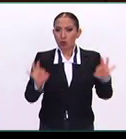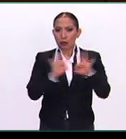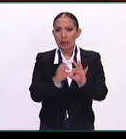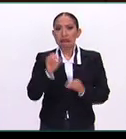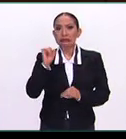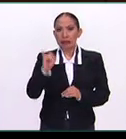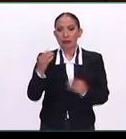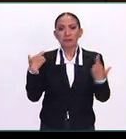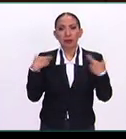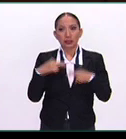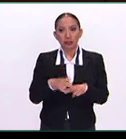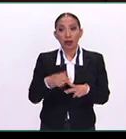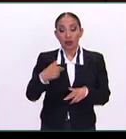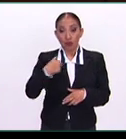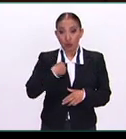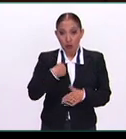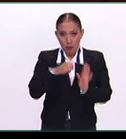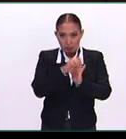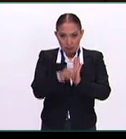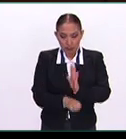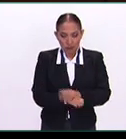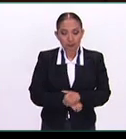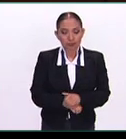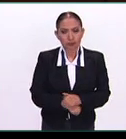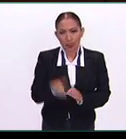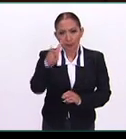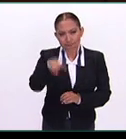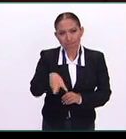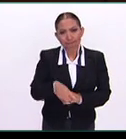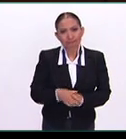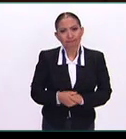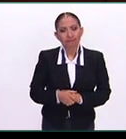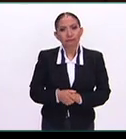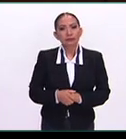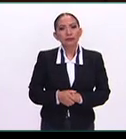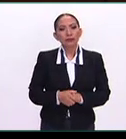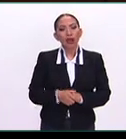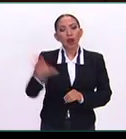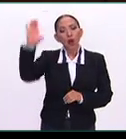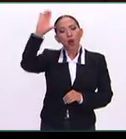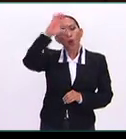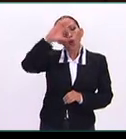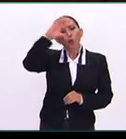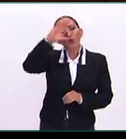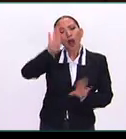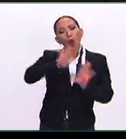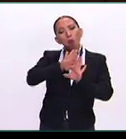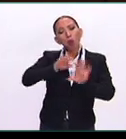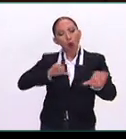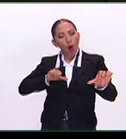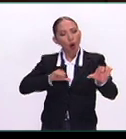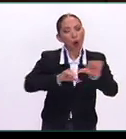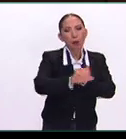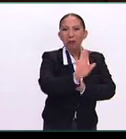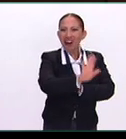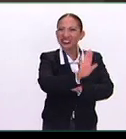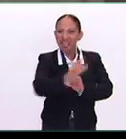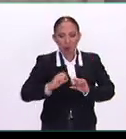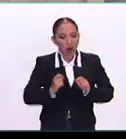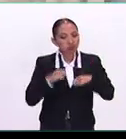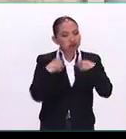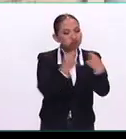verdad. y el maestro. En mi caso, es verdad que la cultura es como con relevos,